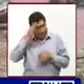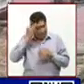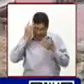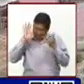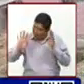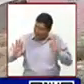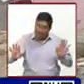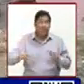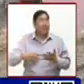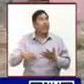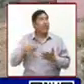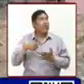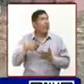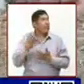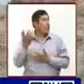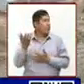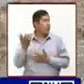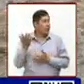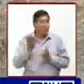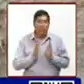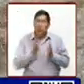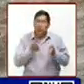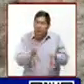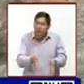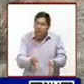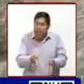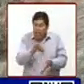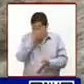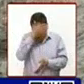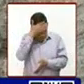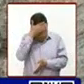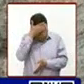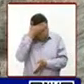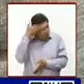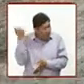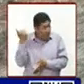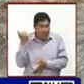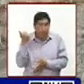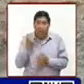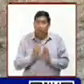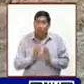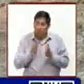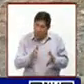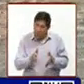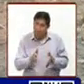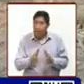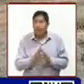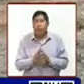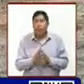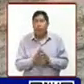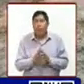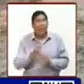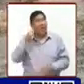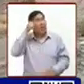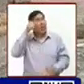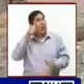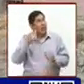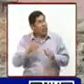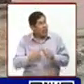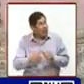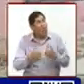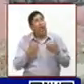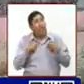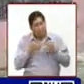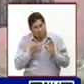acá entre tumbas olvidadas, tumbas que están recordadas, que